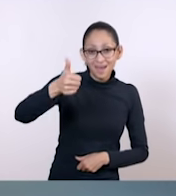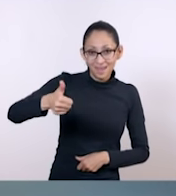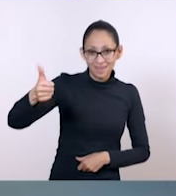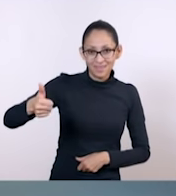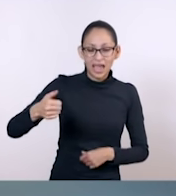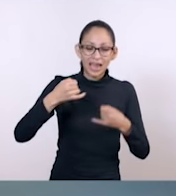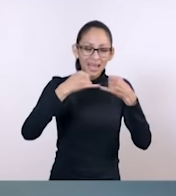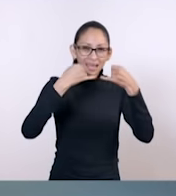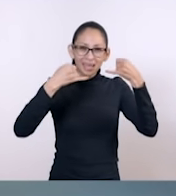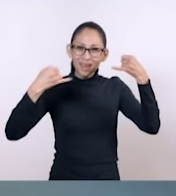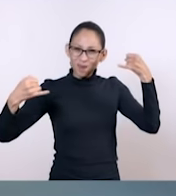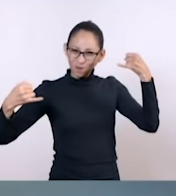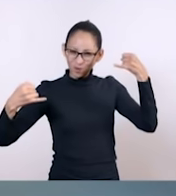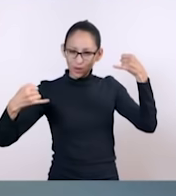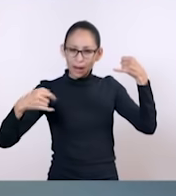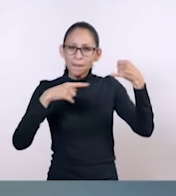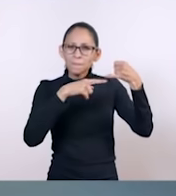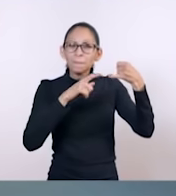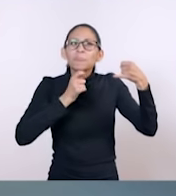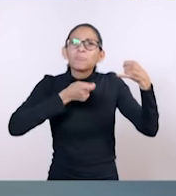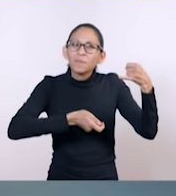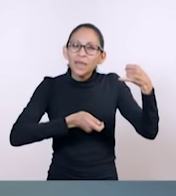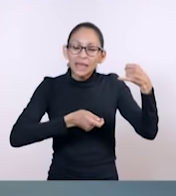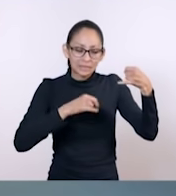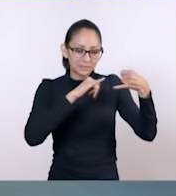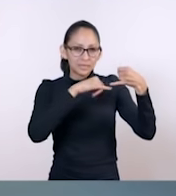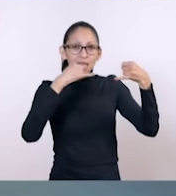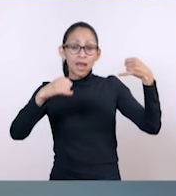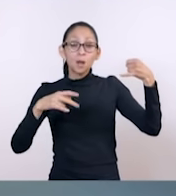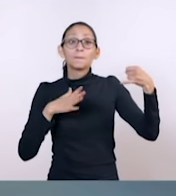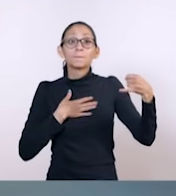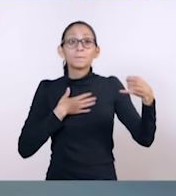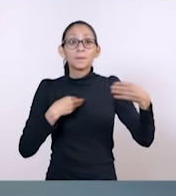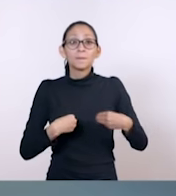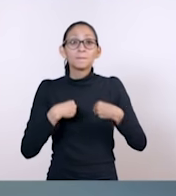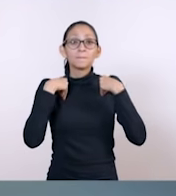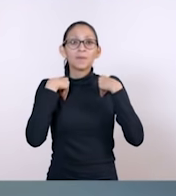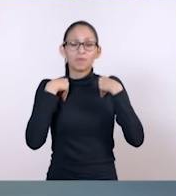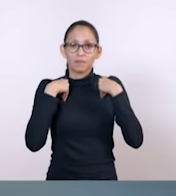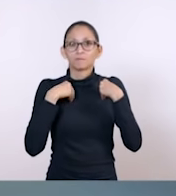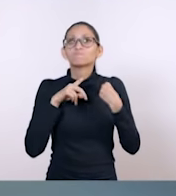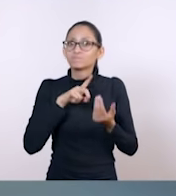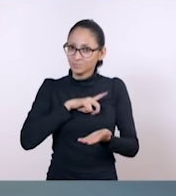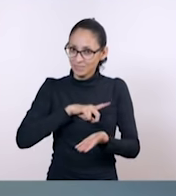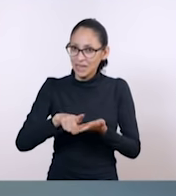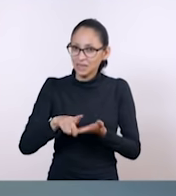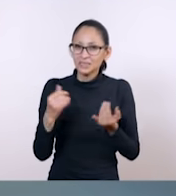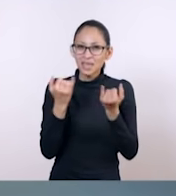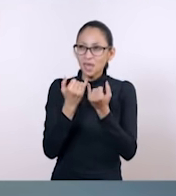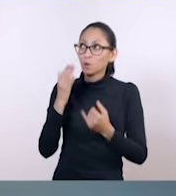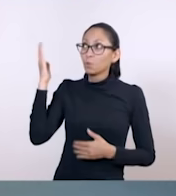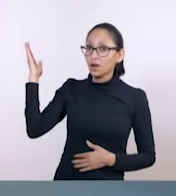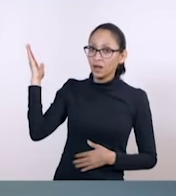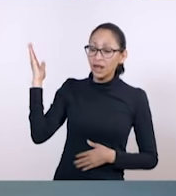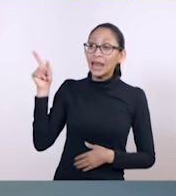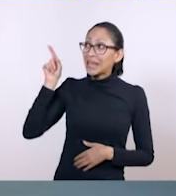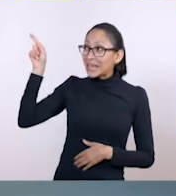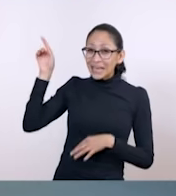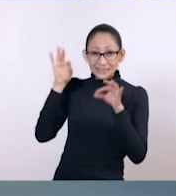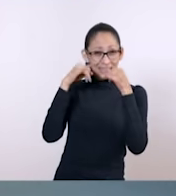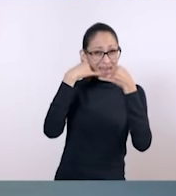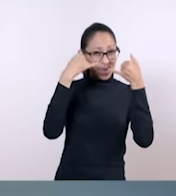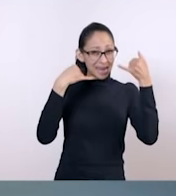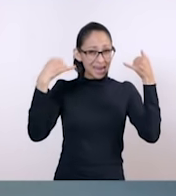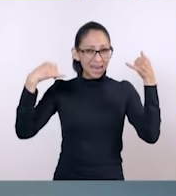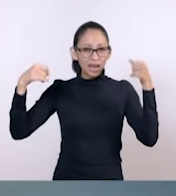un hilo que representa su vida y derechos, como este que está aquí. Y en este hilo vamos a colgar